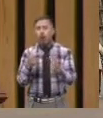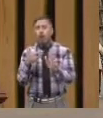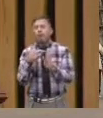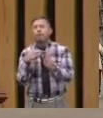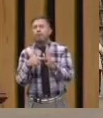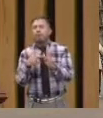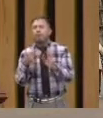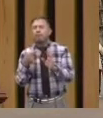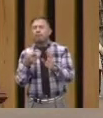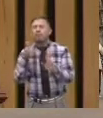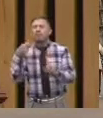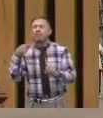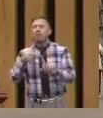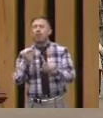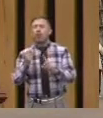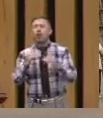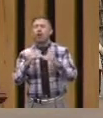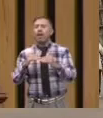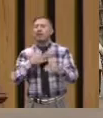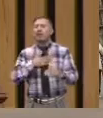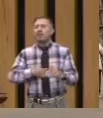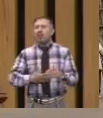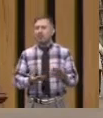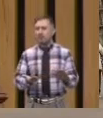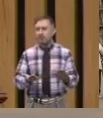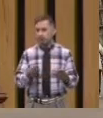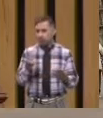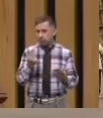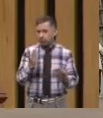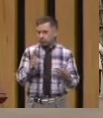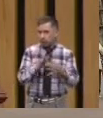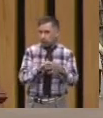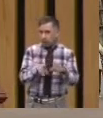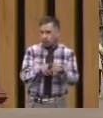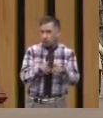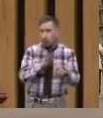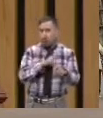díganme cuál no tiene que ver con afectación de equidad.